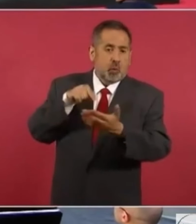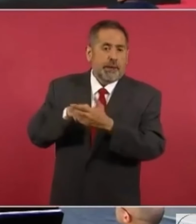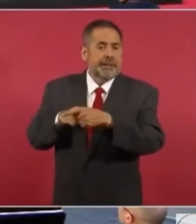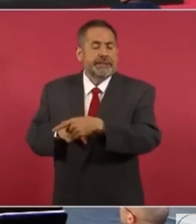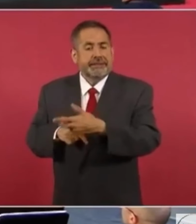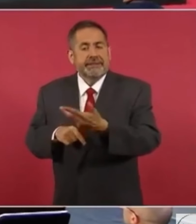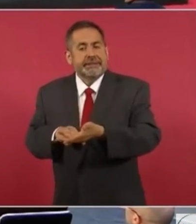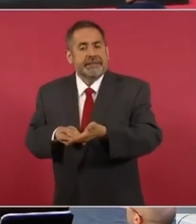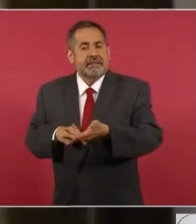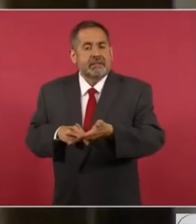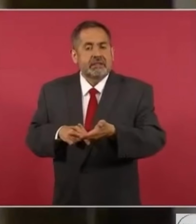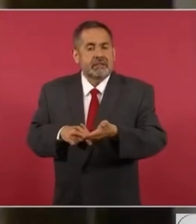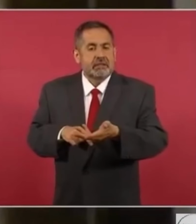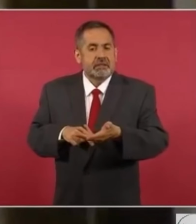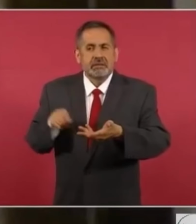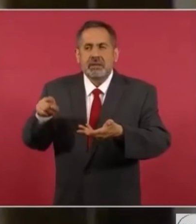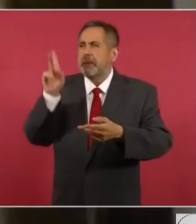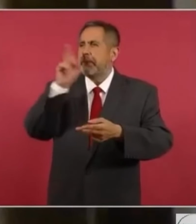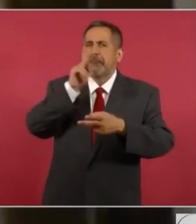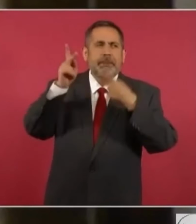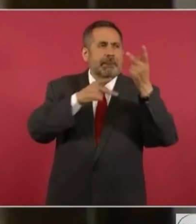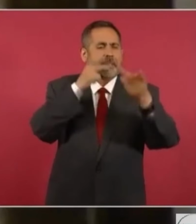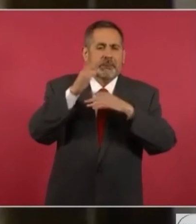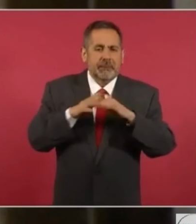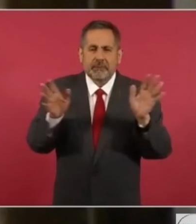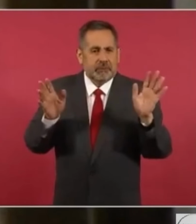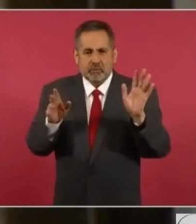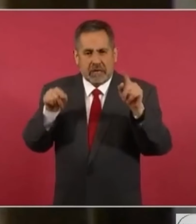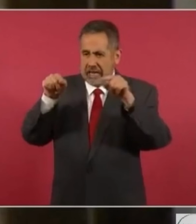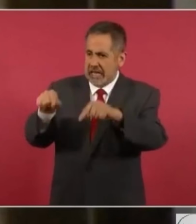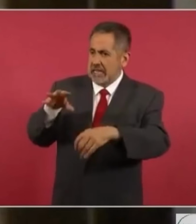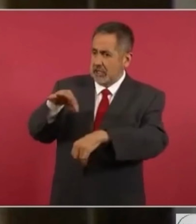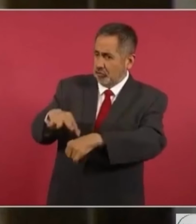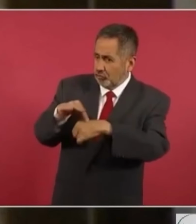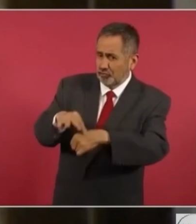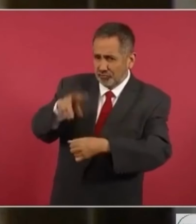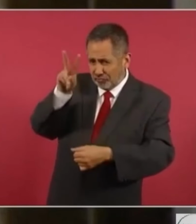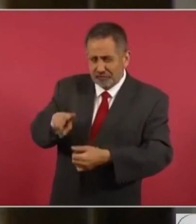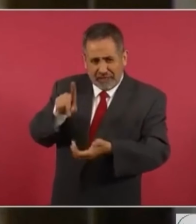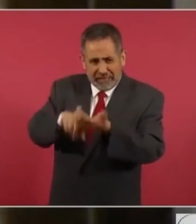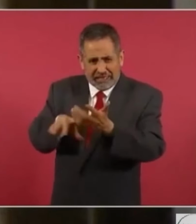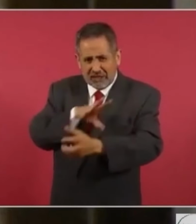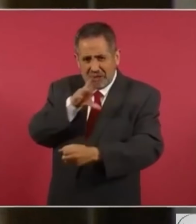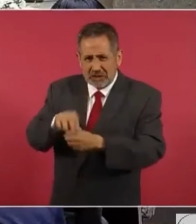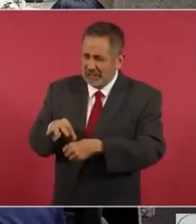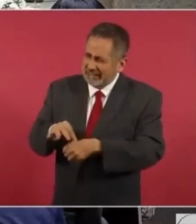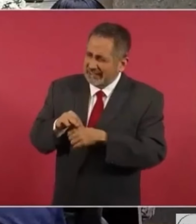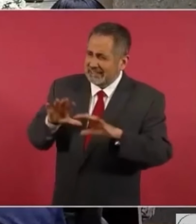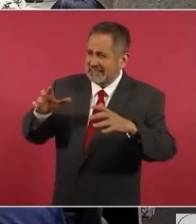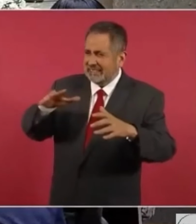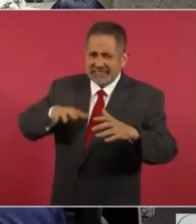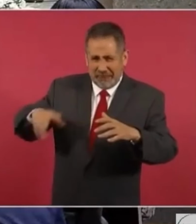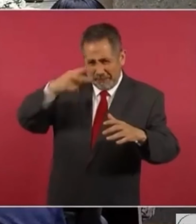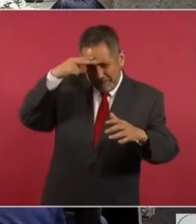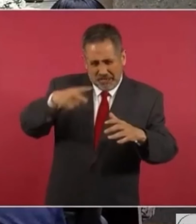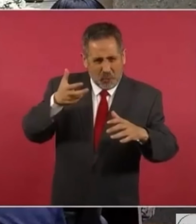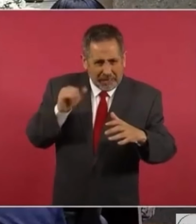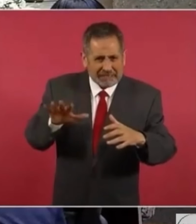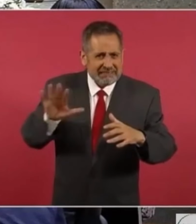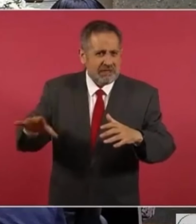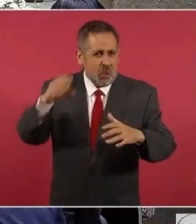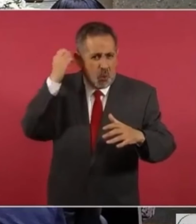es una quimera, no está fuera del mundo, sino que es un sitio concreto de México, de